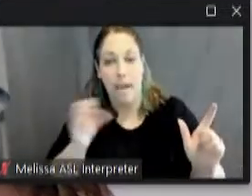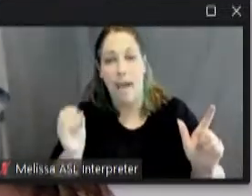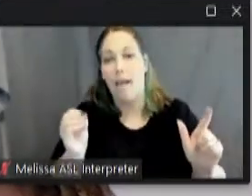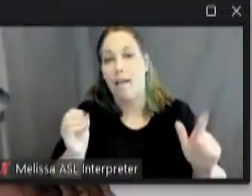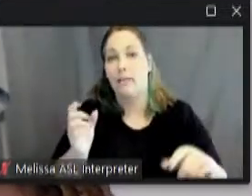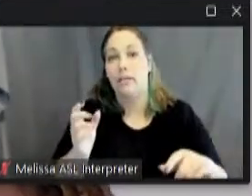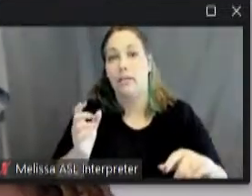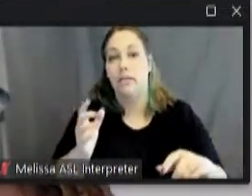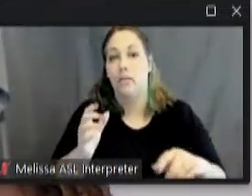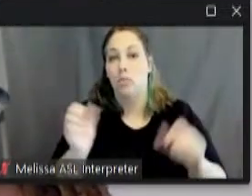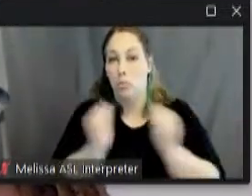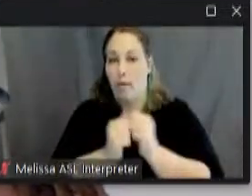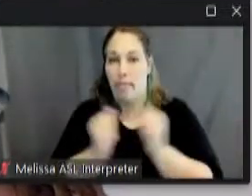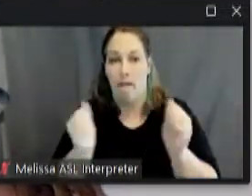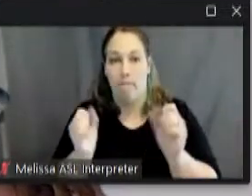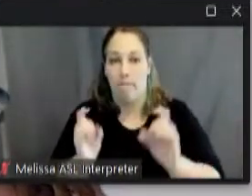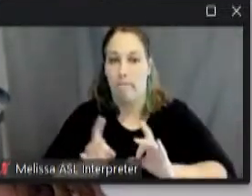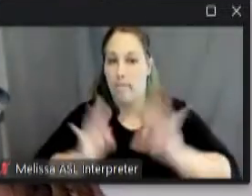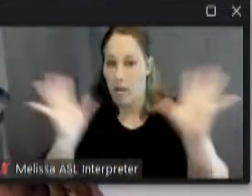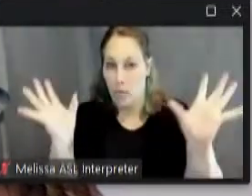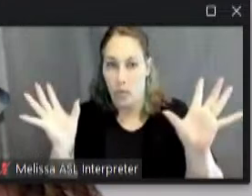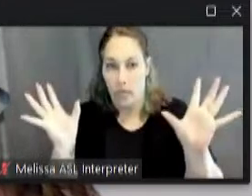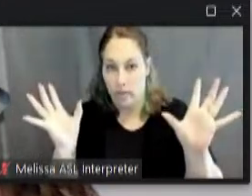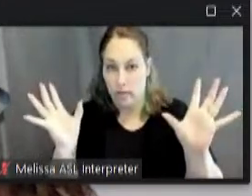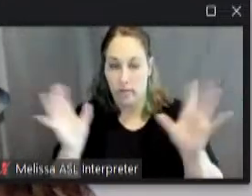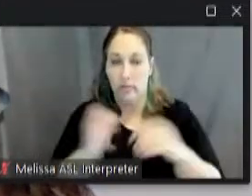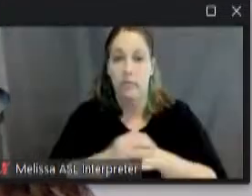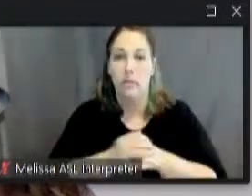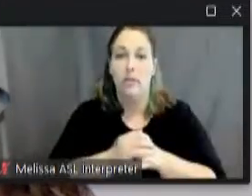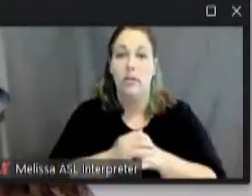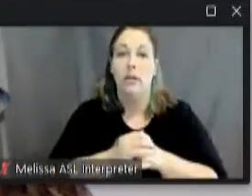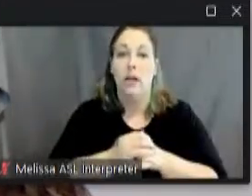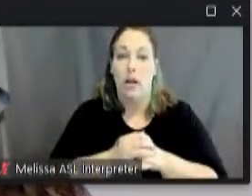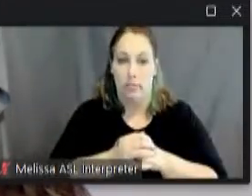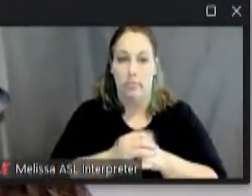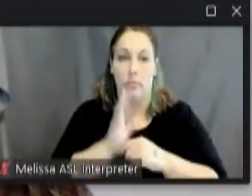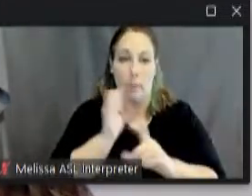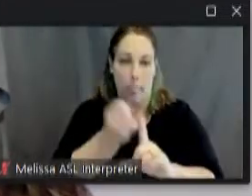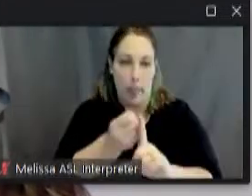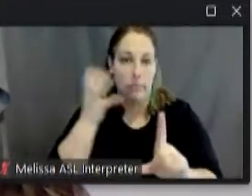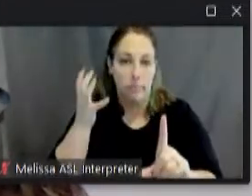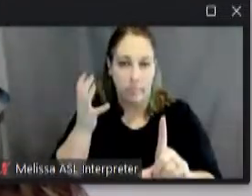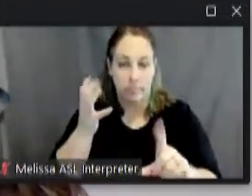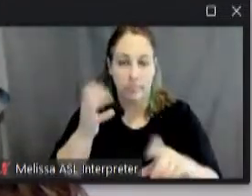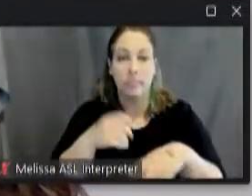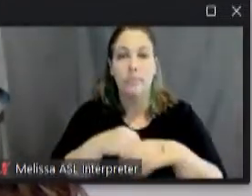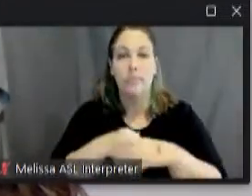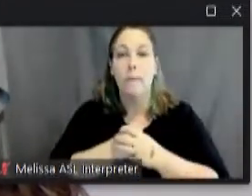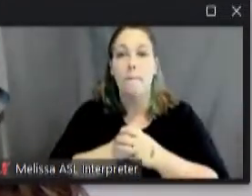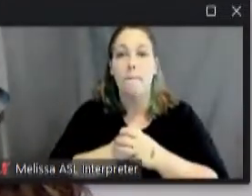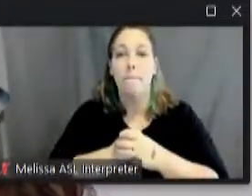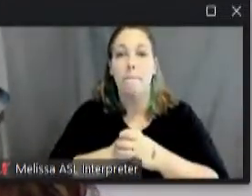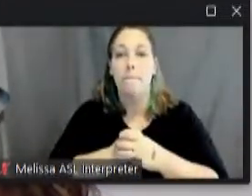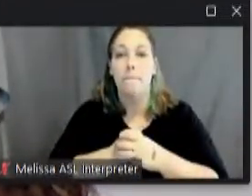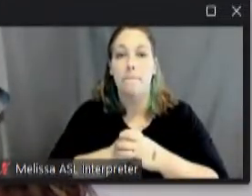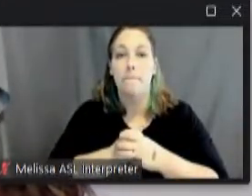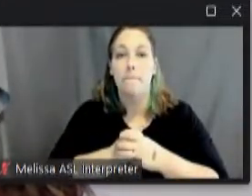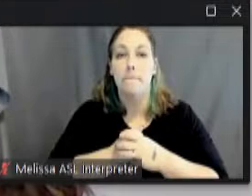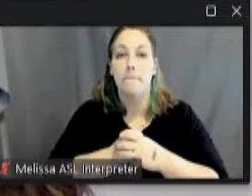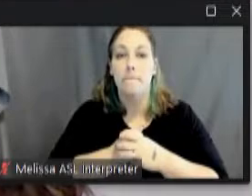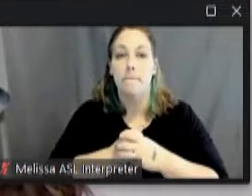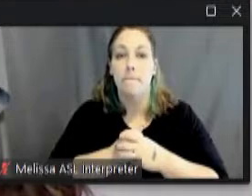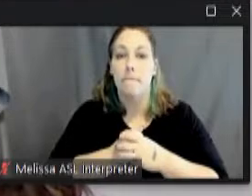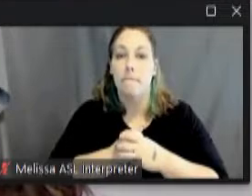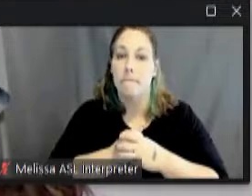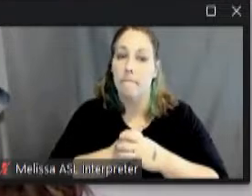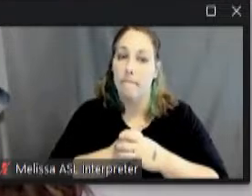Medidas que a continuación expondremos. En la esfera judicial se han implementado medidas estructurales tales como el Poder